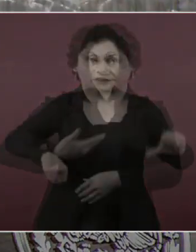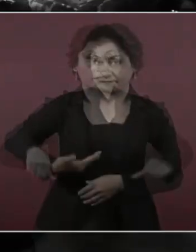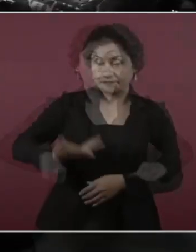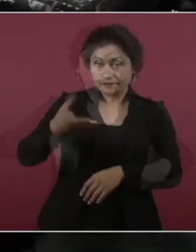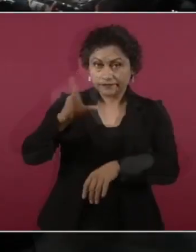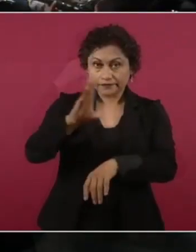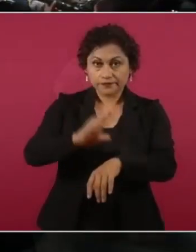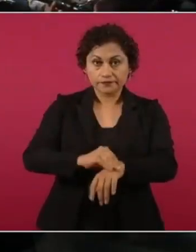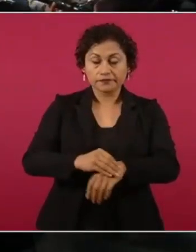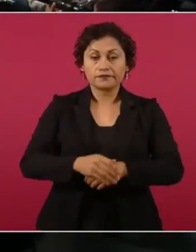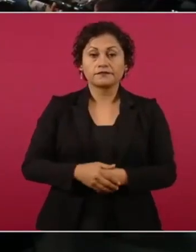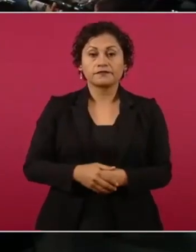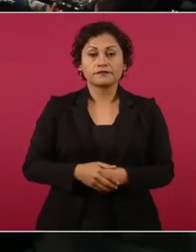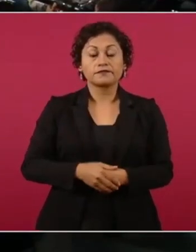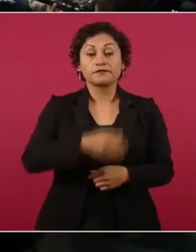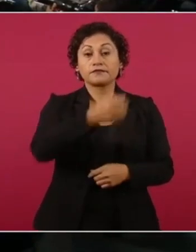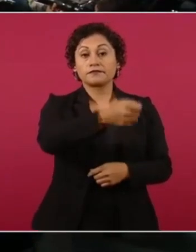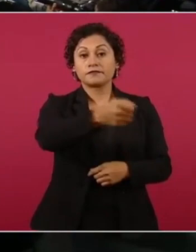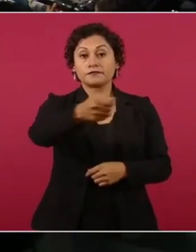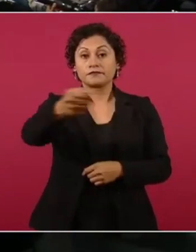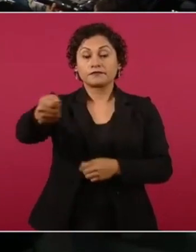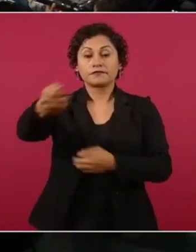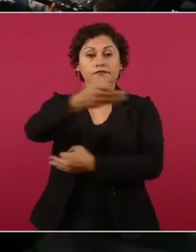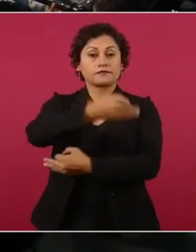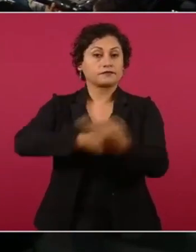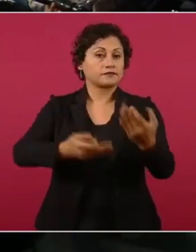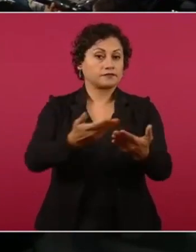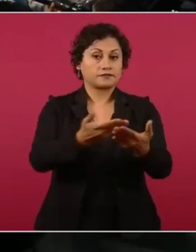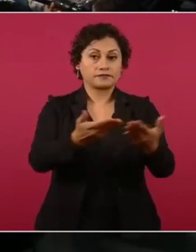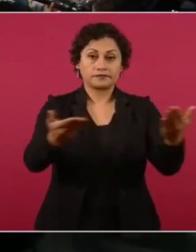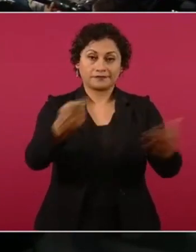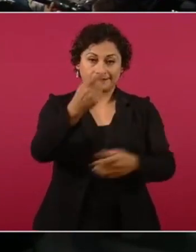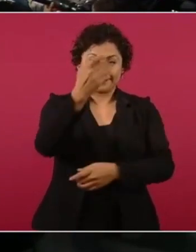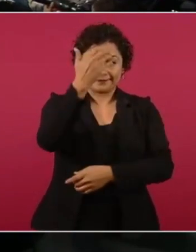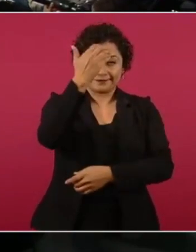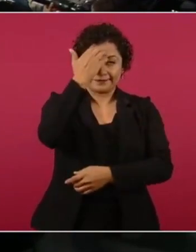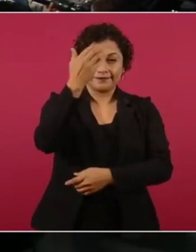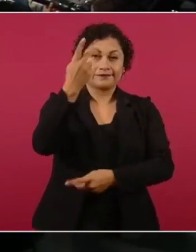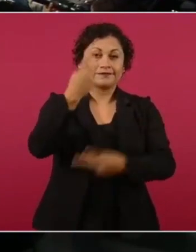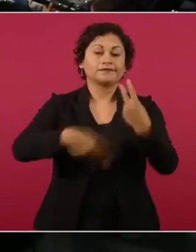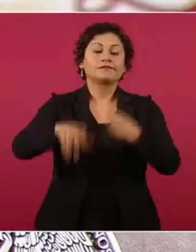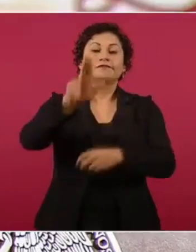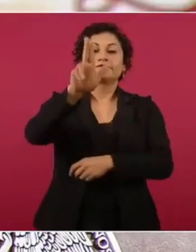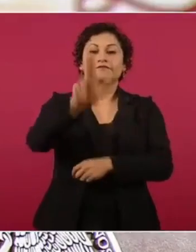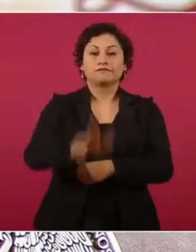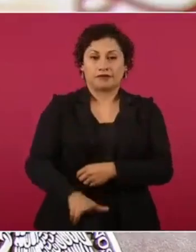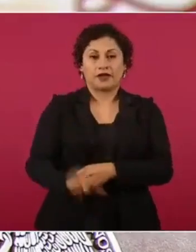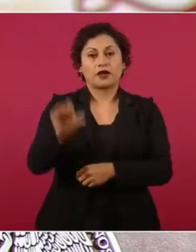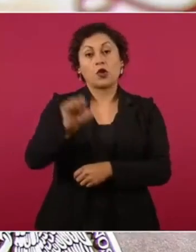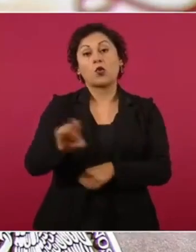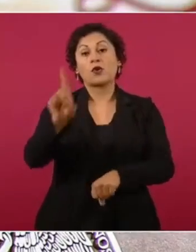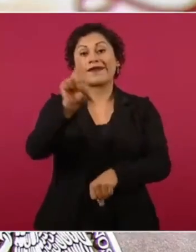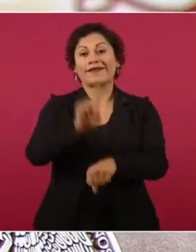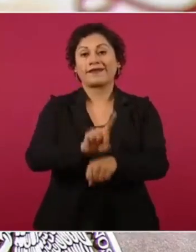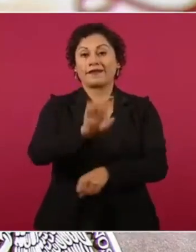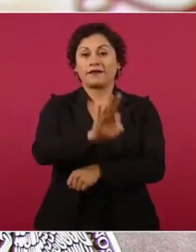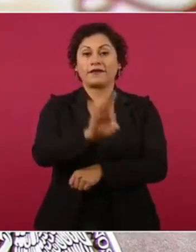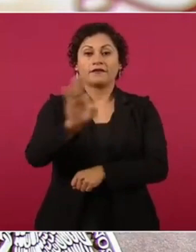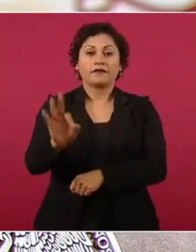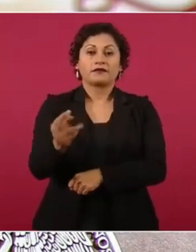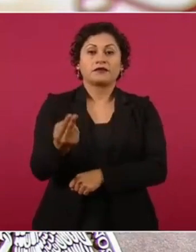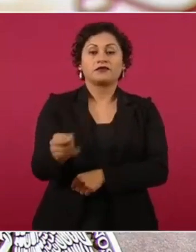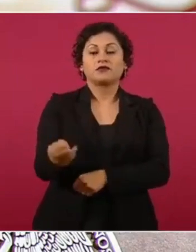salud. Los saludo a todas y todos ustedes, como siempre en los martes. Hoy 1 de noviembre, el doctor